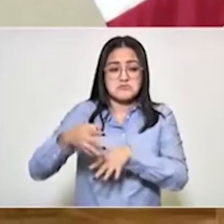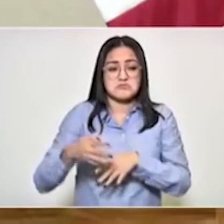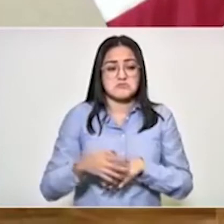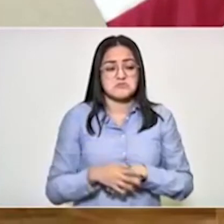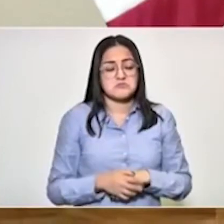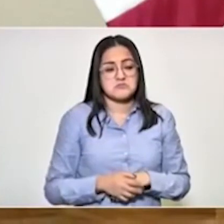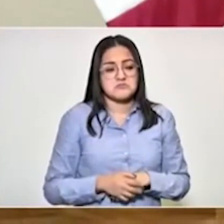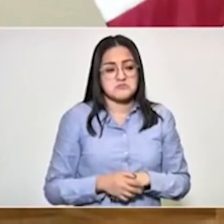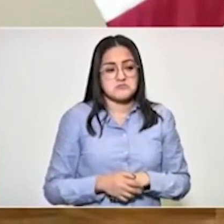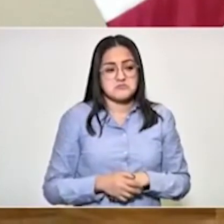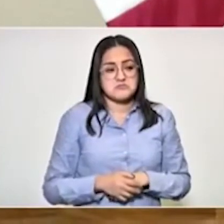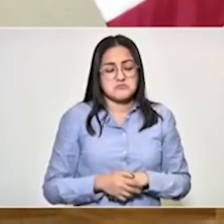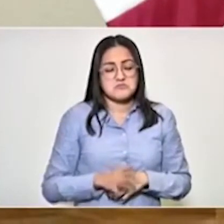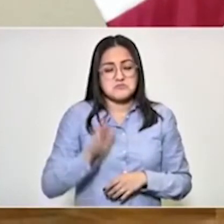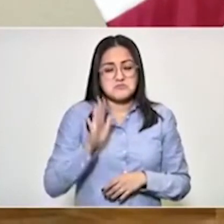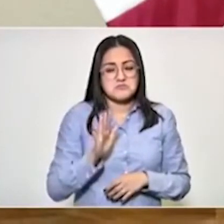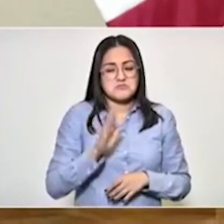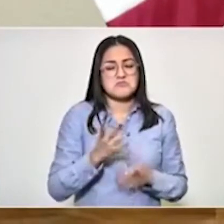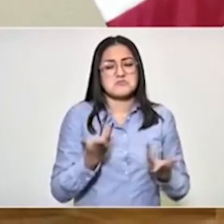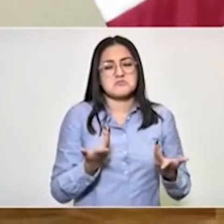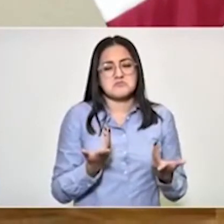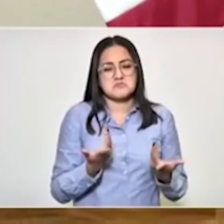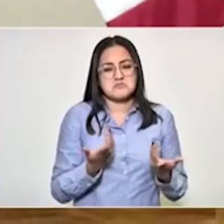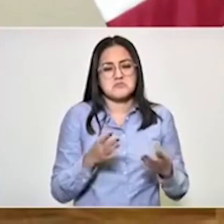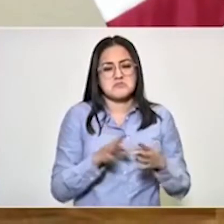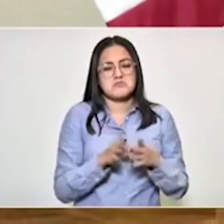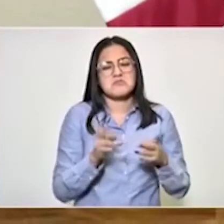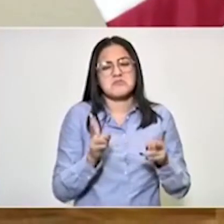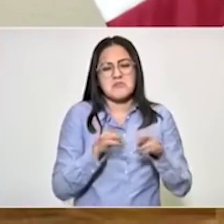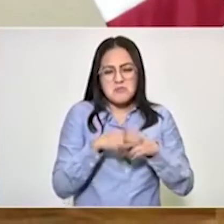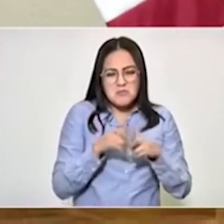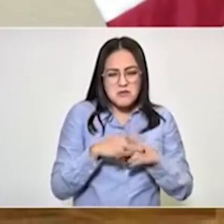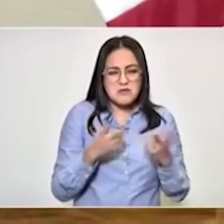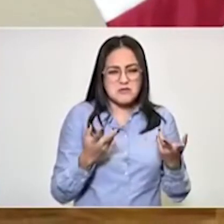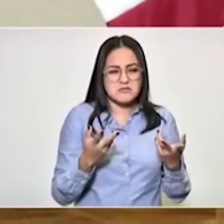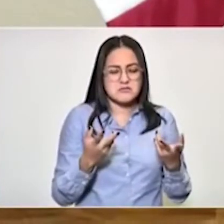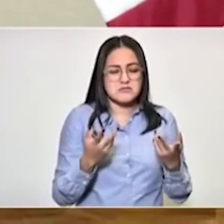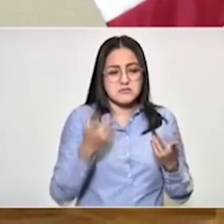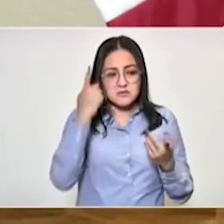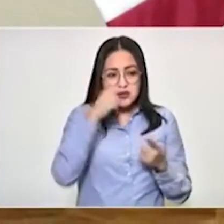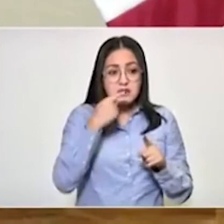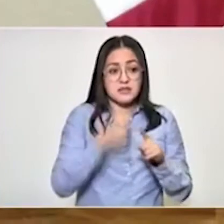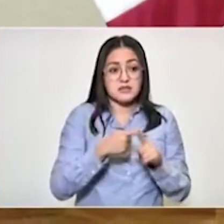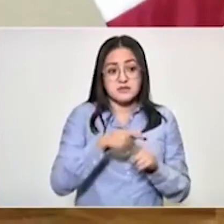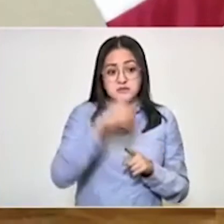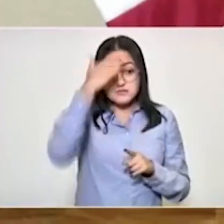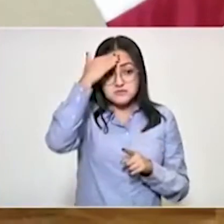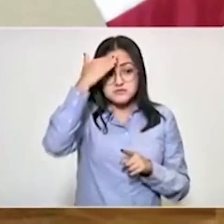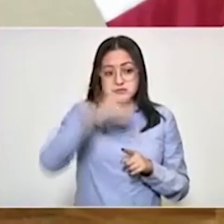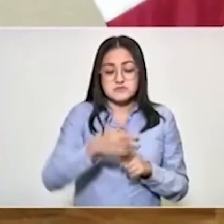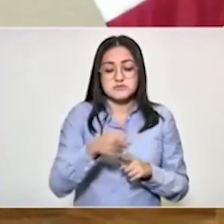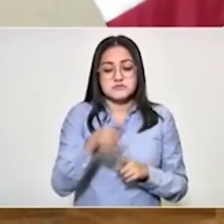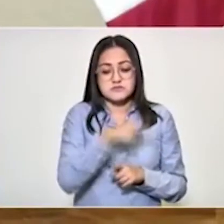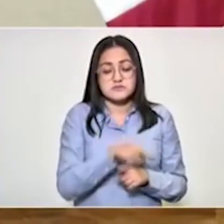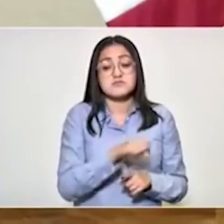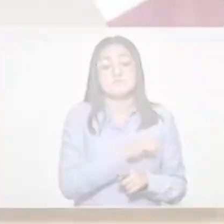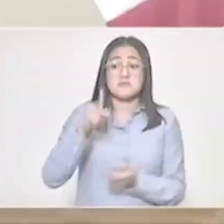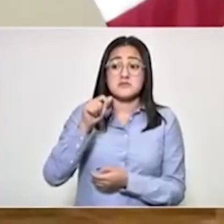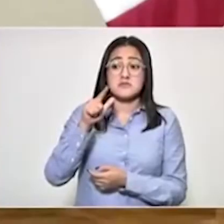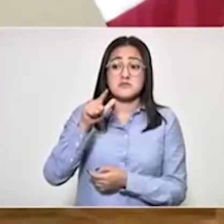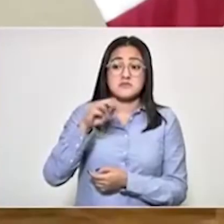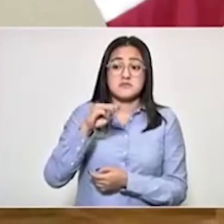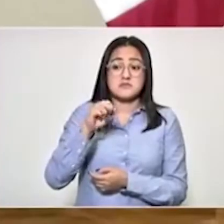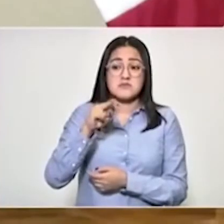en una especie de protesta a favor de quienes saben son delincuentes